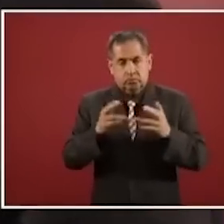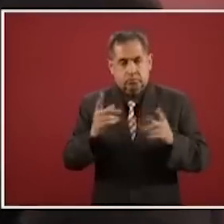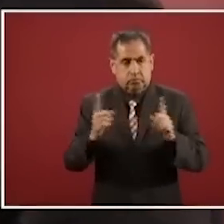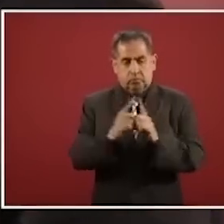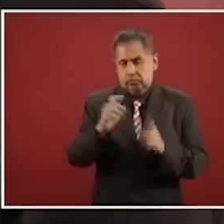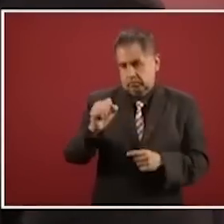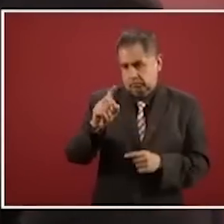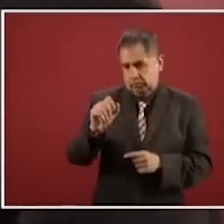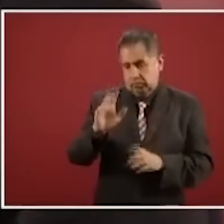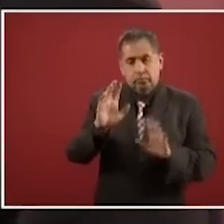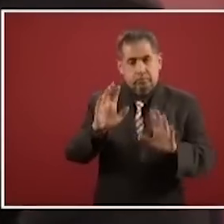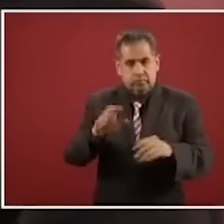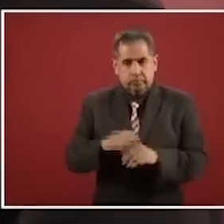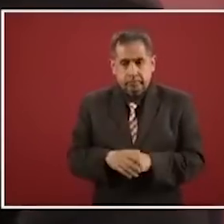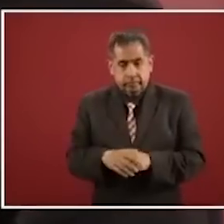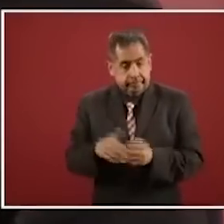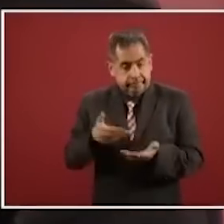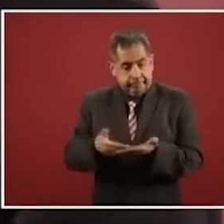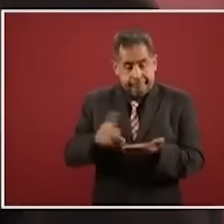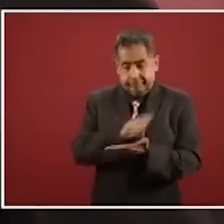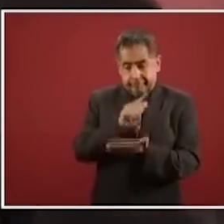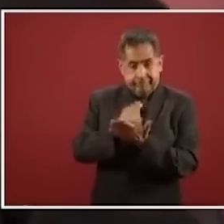de acuerdo a las convenciones vigentes,